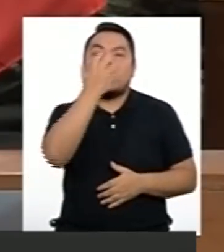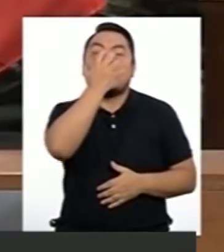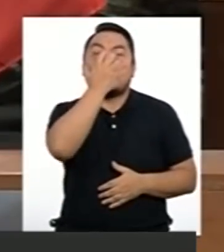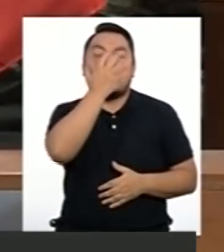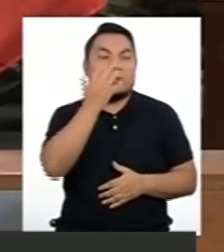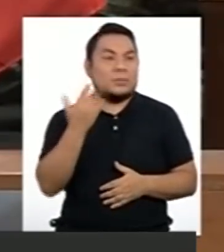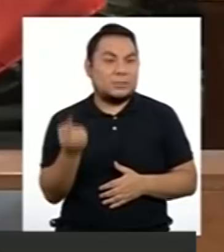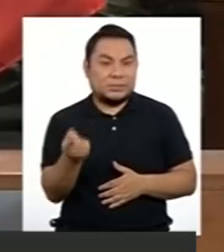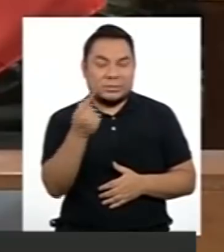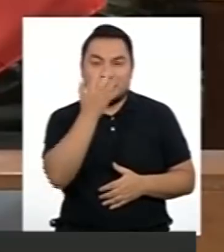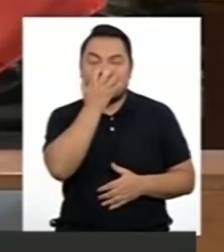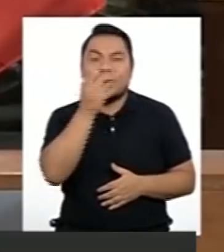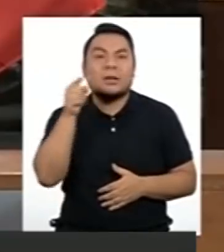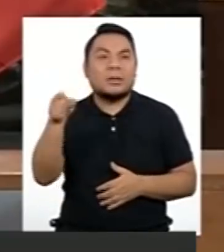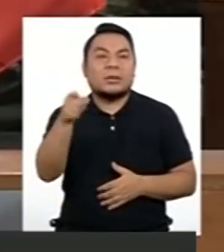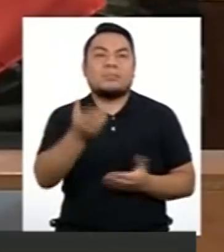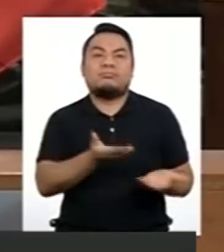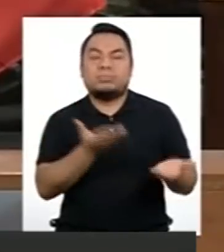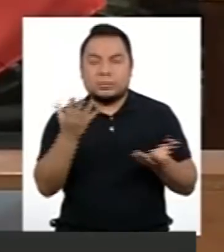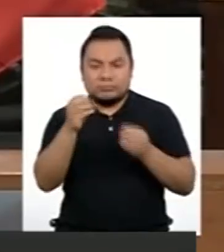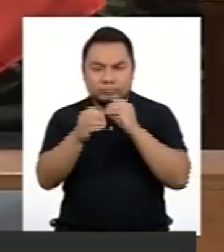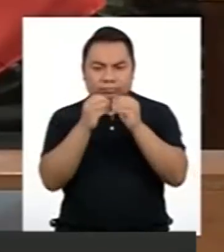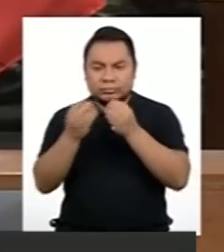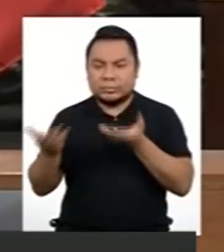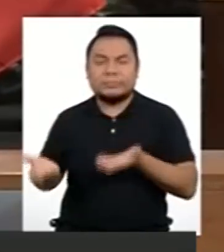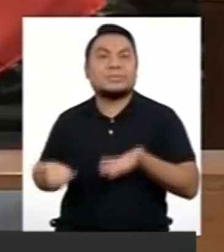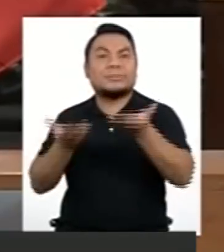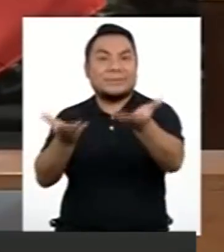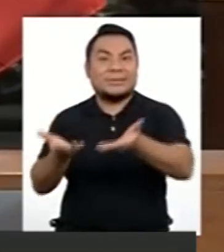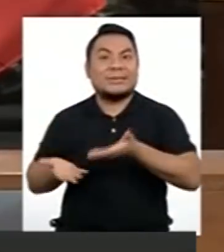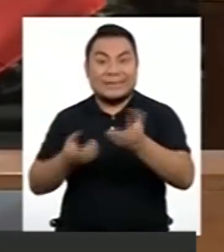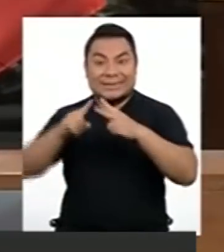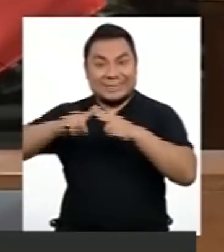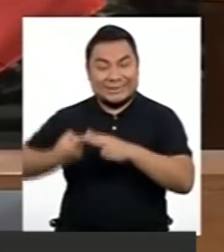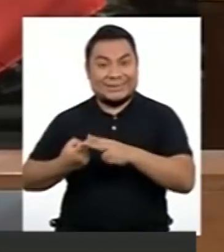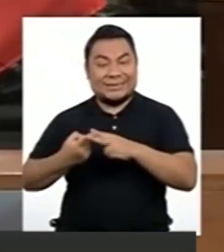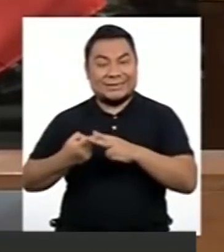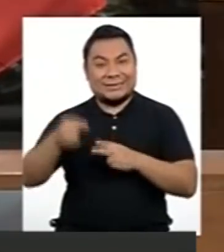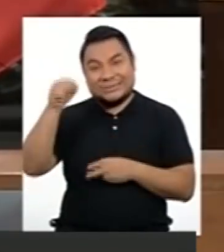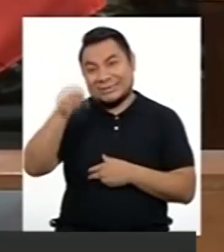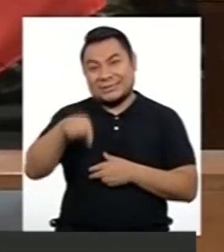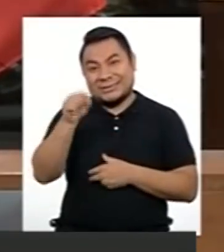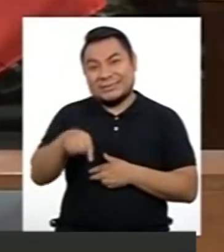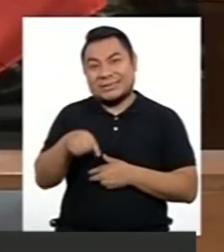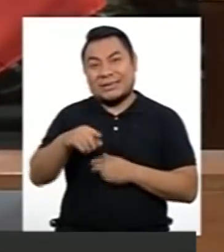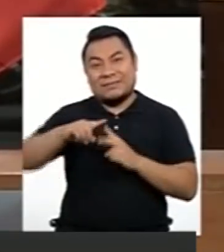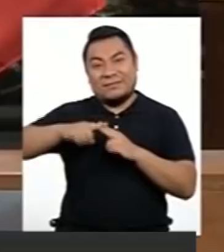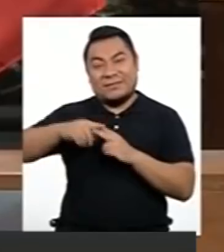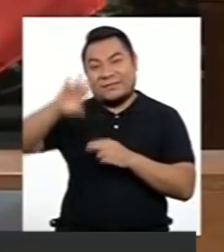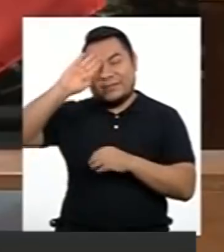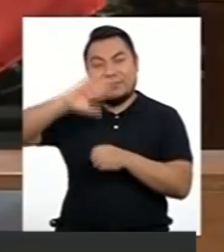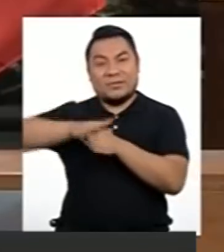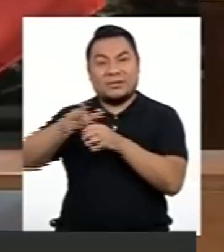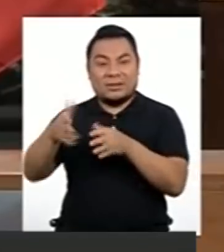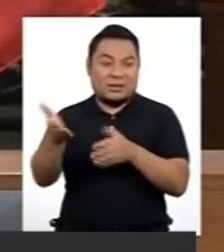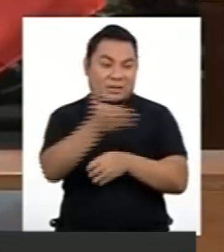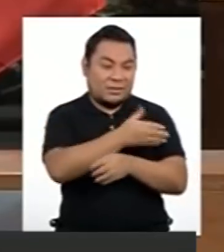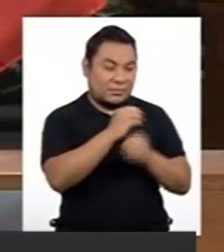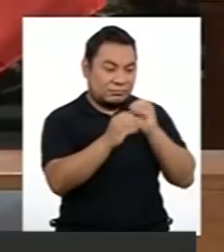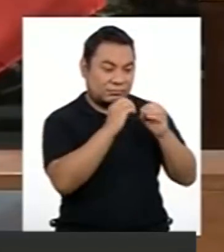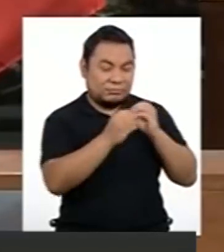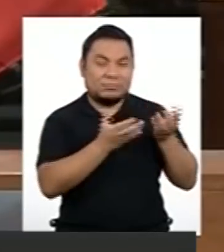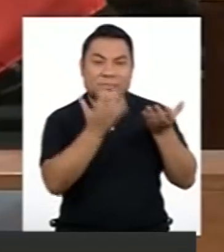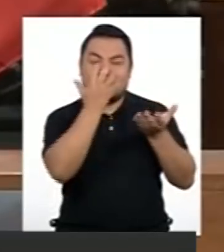ventiladores mecánicos que fueron adquiridos al inicio de esta enfermedad, y